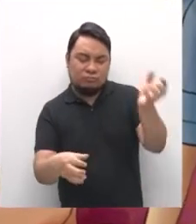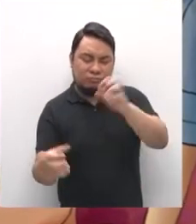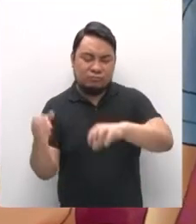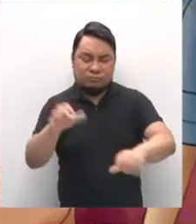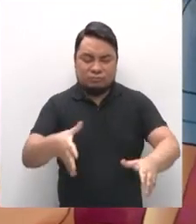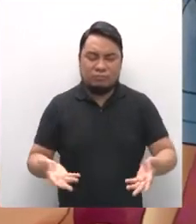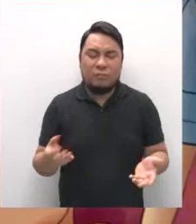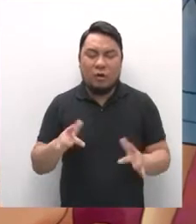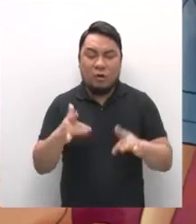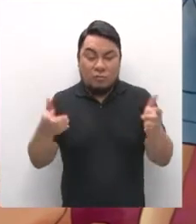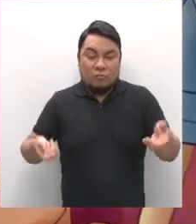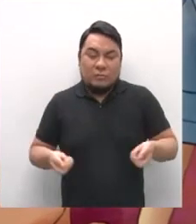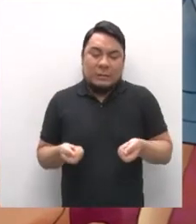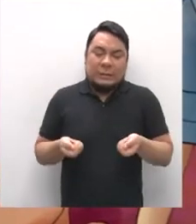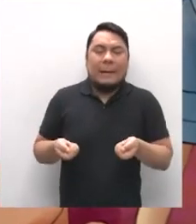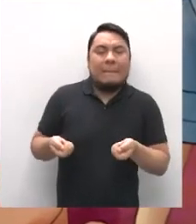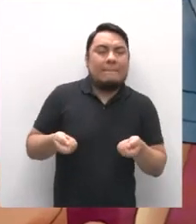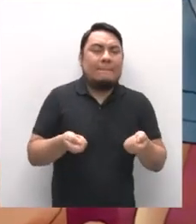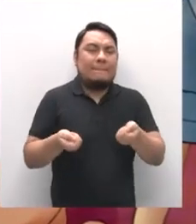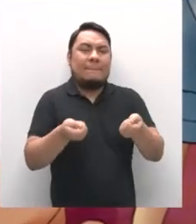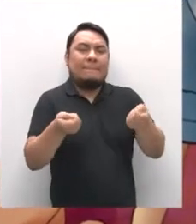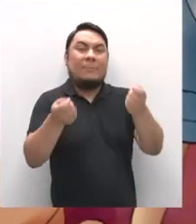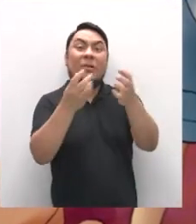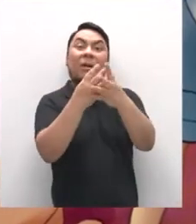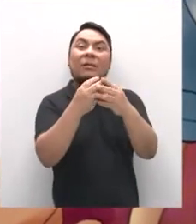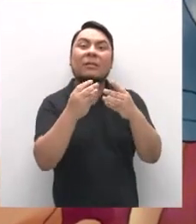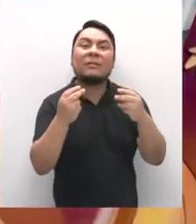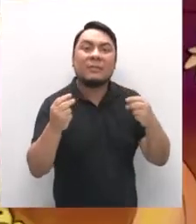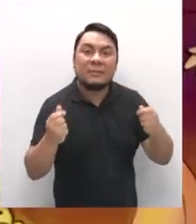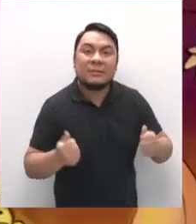carreta y desaparecía.